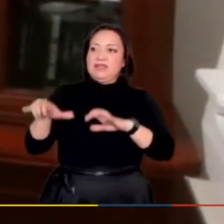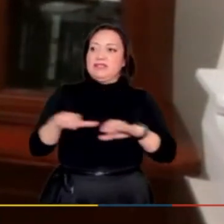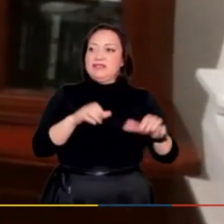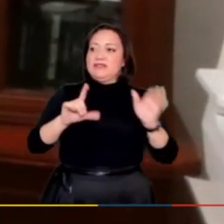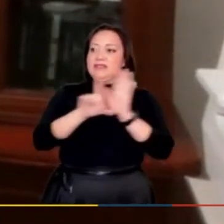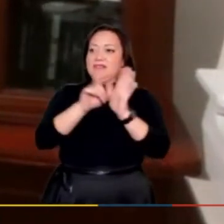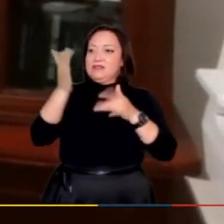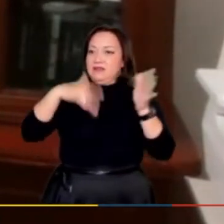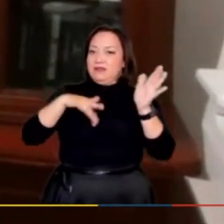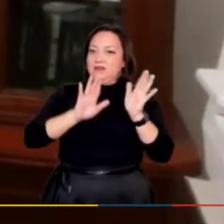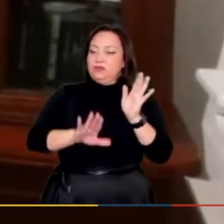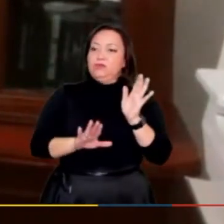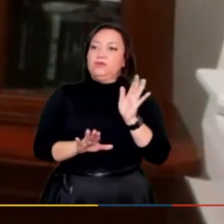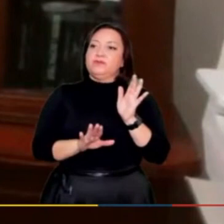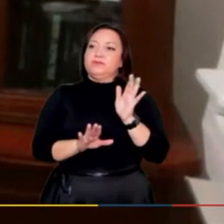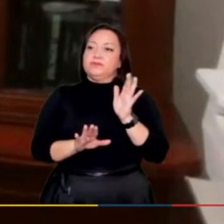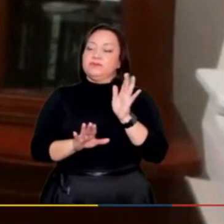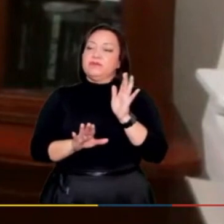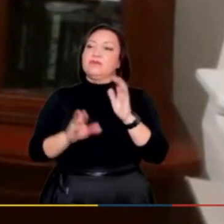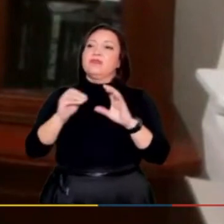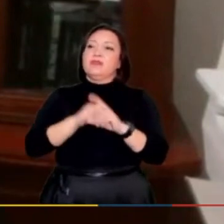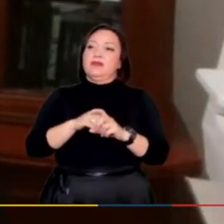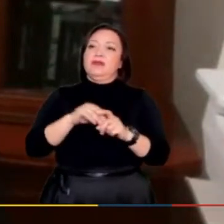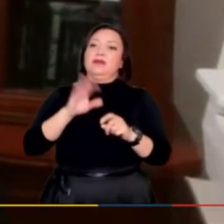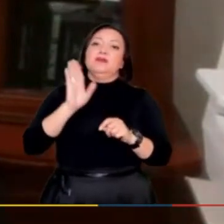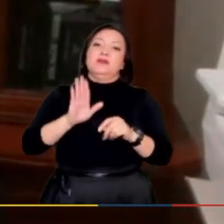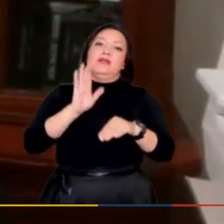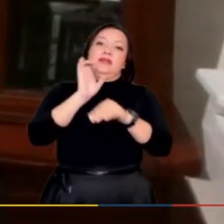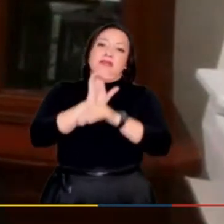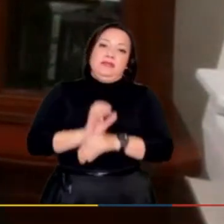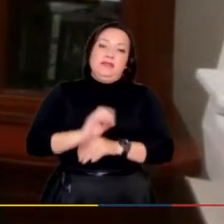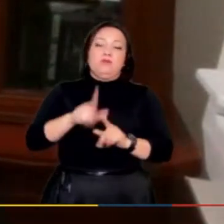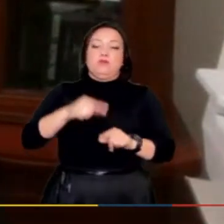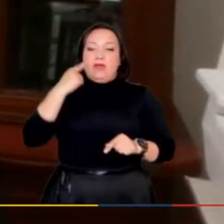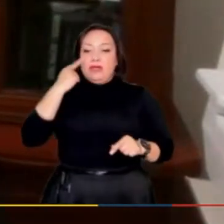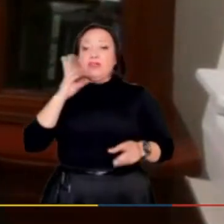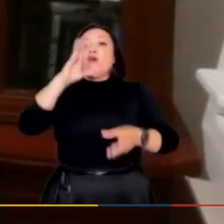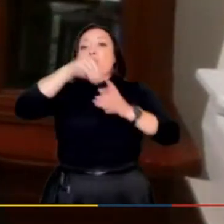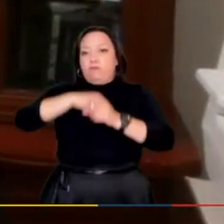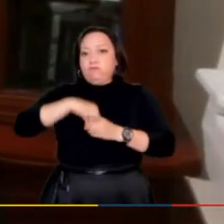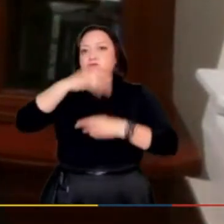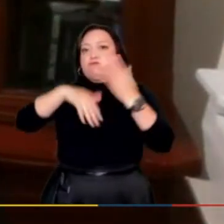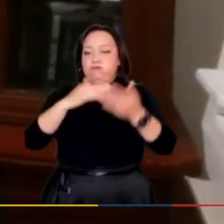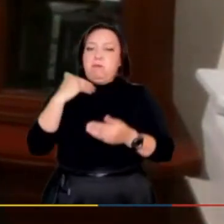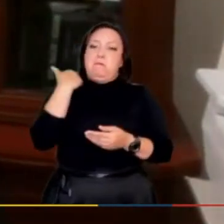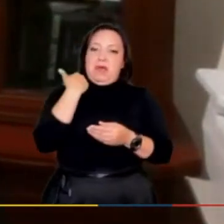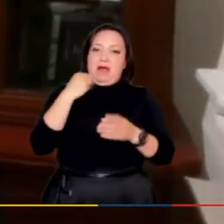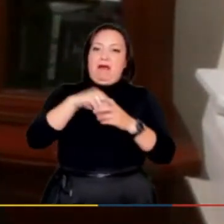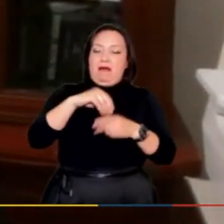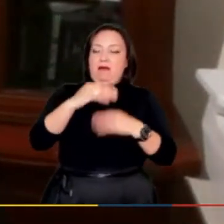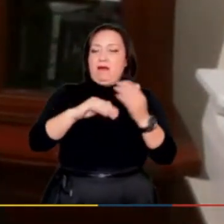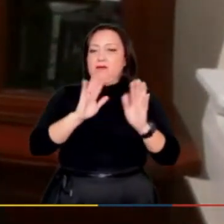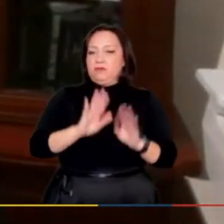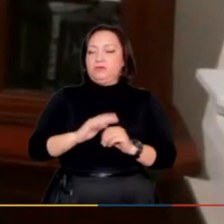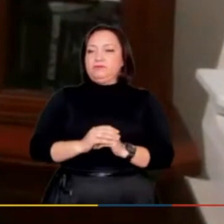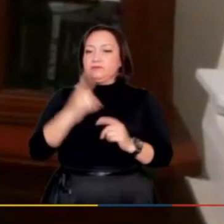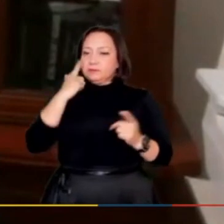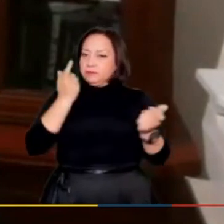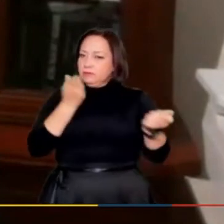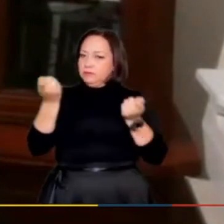ilícitas de las cuales las entidades pueden verse involucradas. Esto tiene una